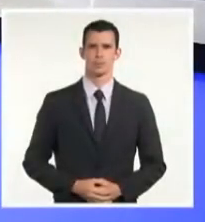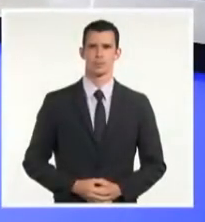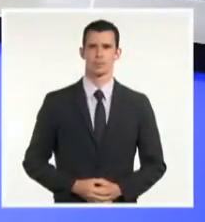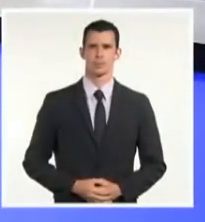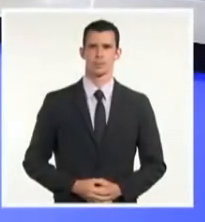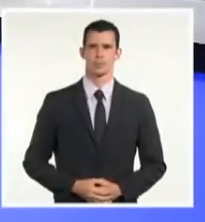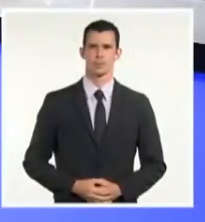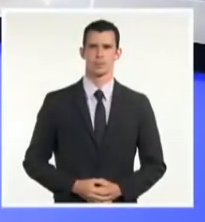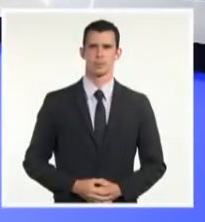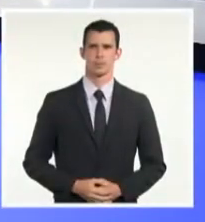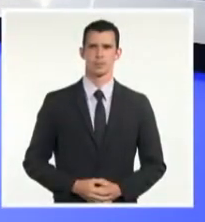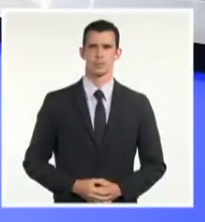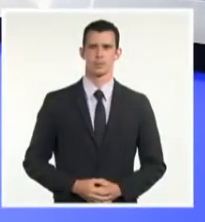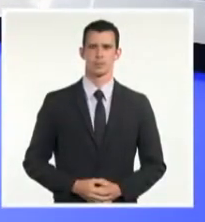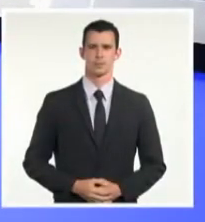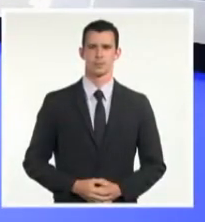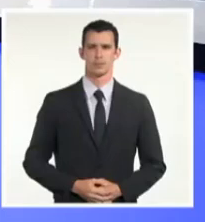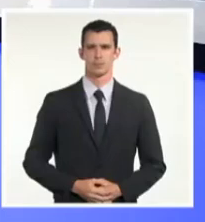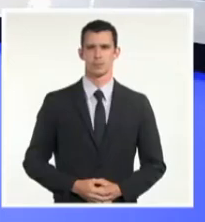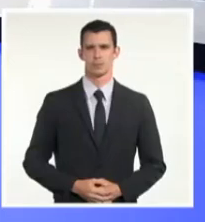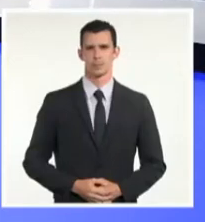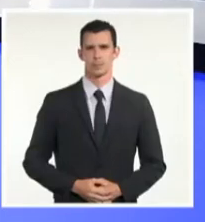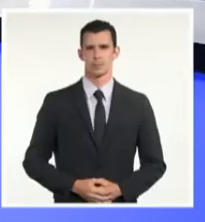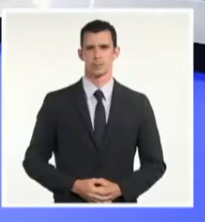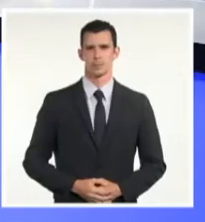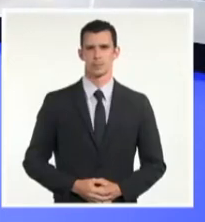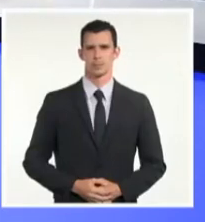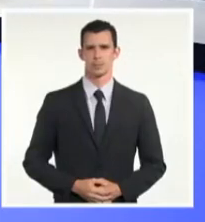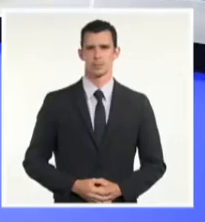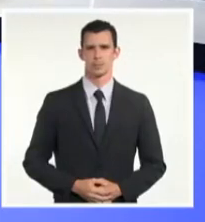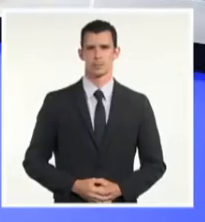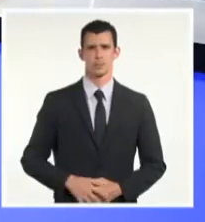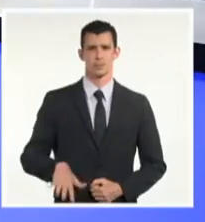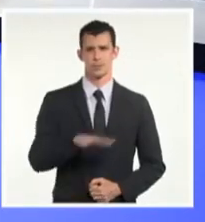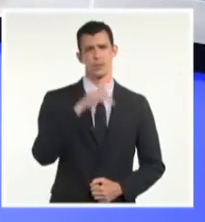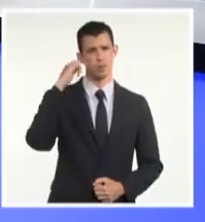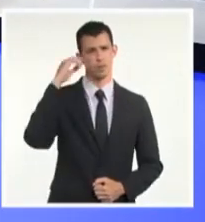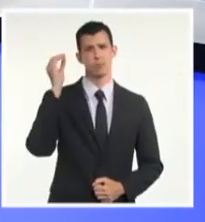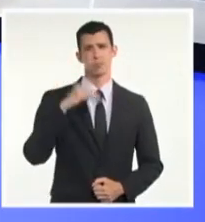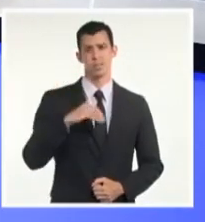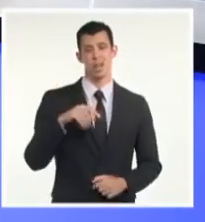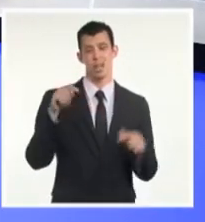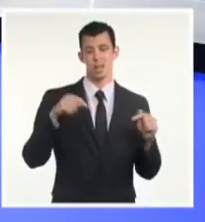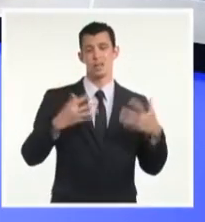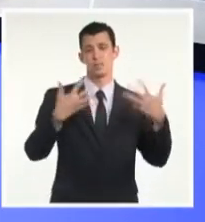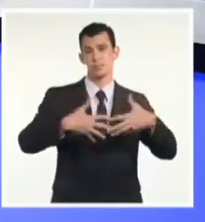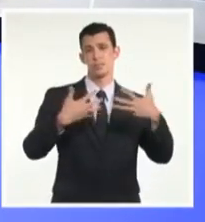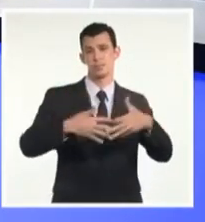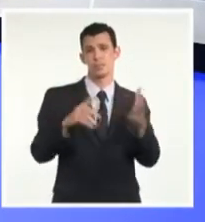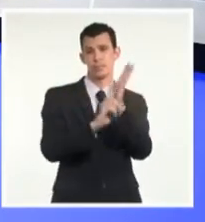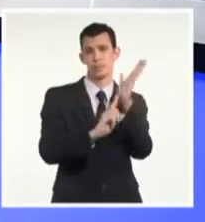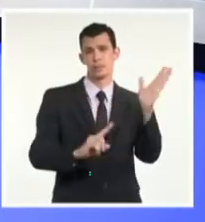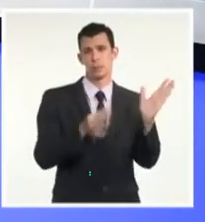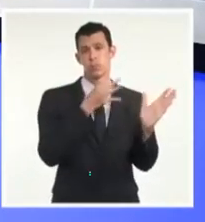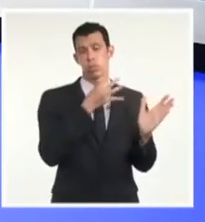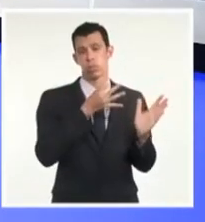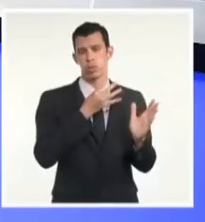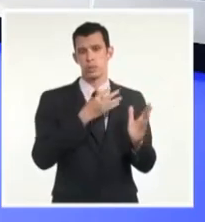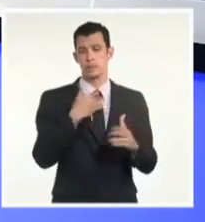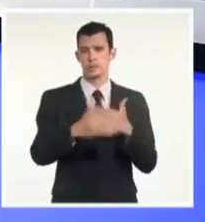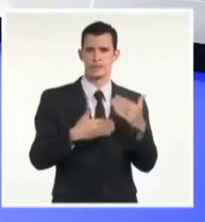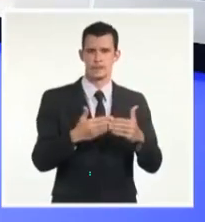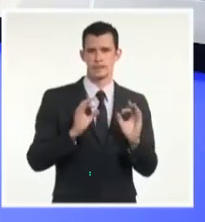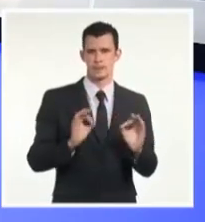Y tal como se conoce, Froilán, el sistema eléctrico nacional enfrenta un déficit en sus niveles de generación base,